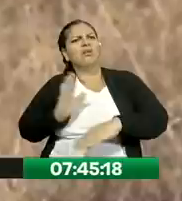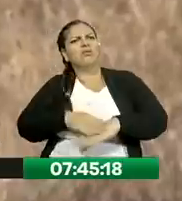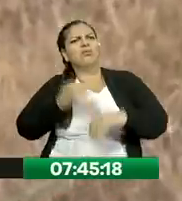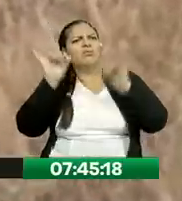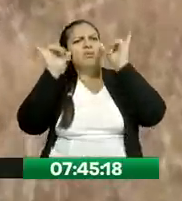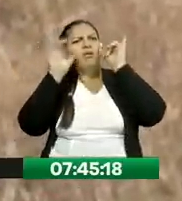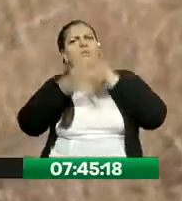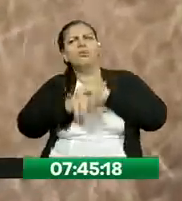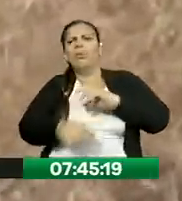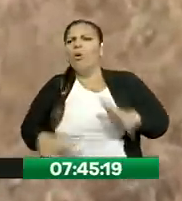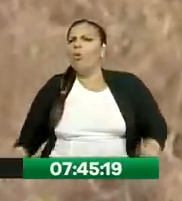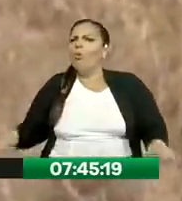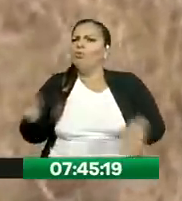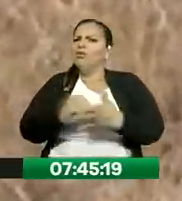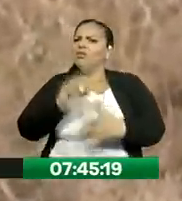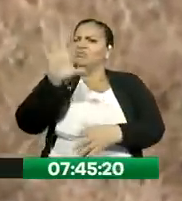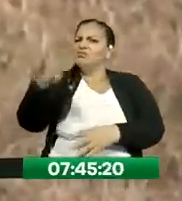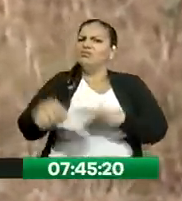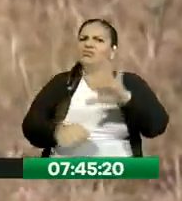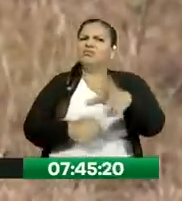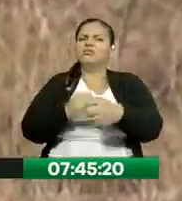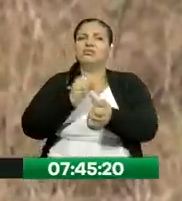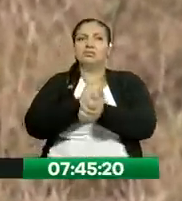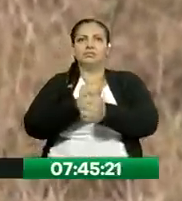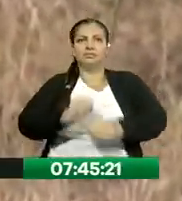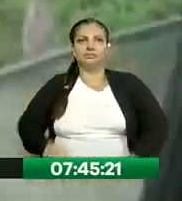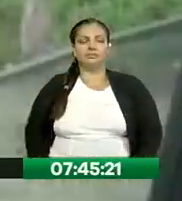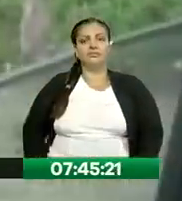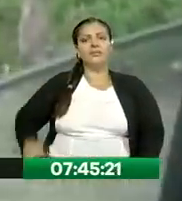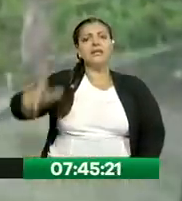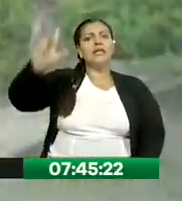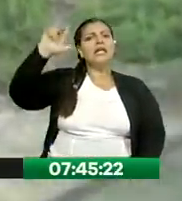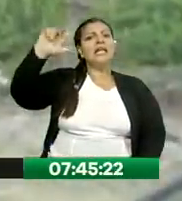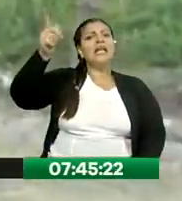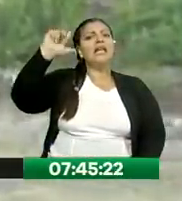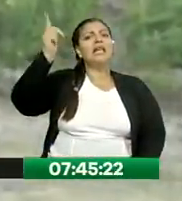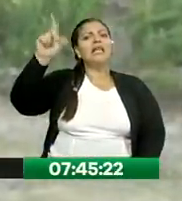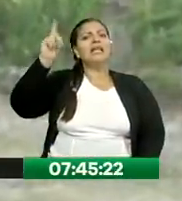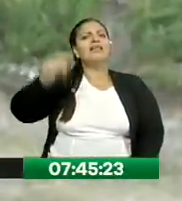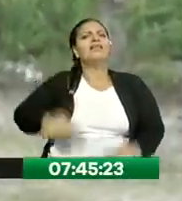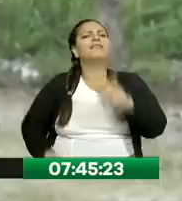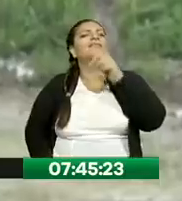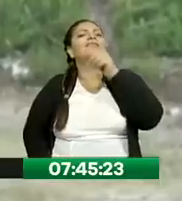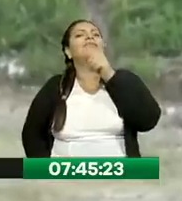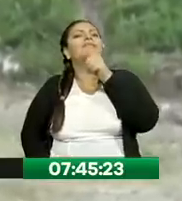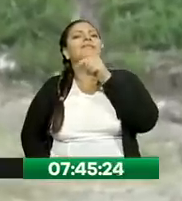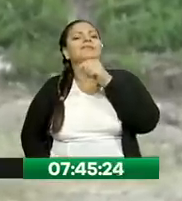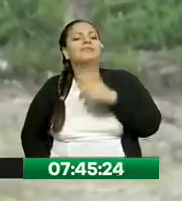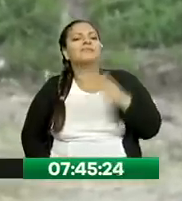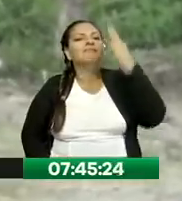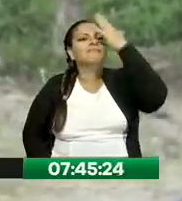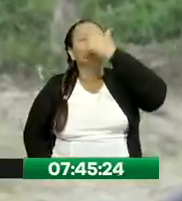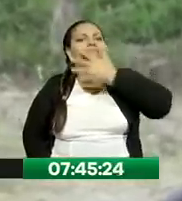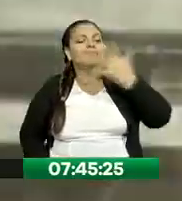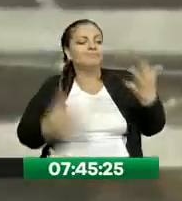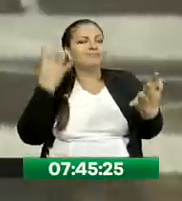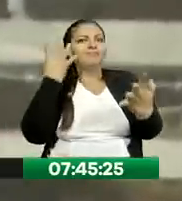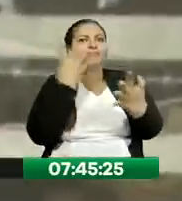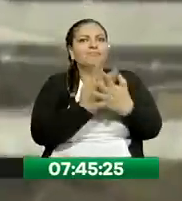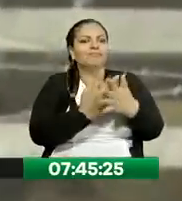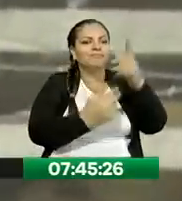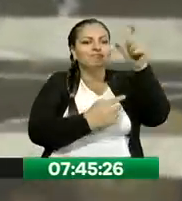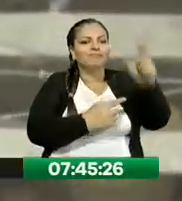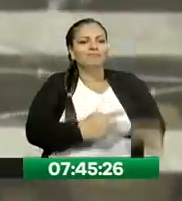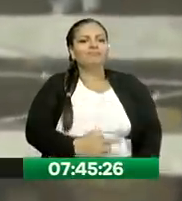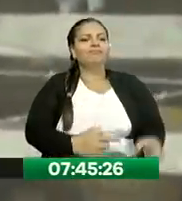de quien lideraba la banda, está detenido en el centro de rehabilitación de varones de Esmeraldas, es decir, como que tenía todas las facilidades